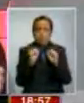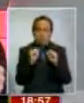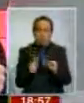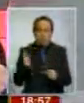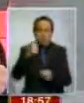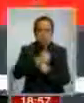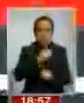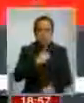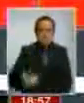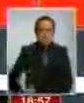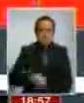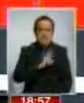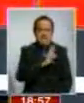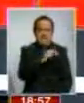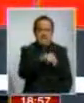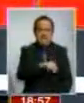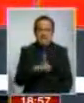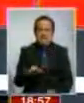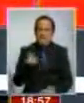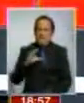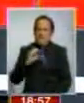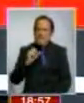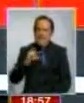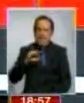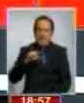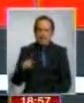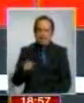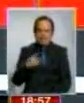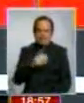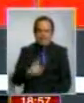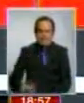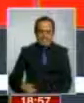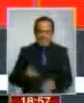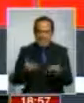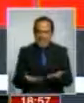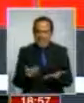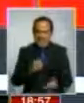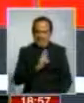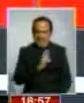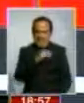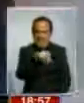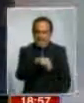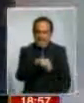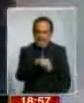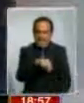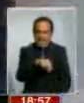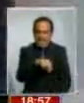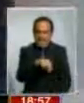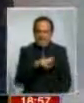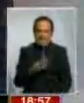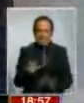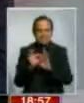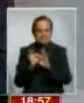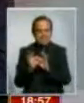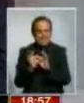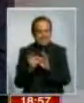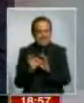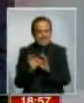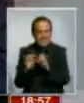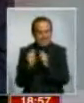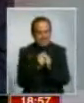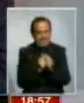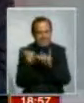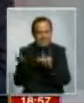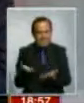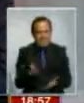sucederme en la presidencia. Señor Carlos Larraín, presidente hasta ahora de Renovación Nacional. Sí, pues. Muchísimas gracias por acompañarnos esta tarde